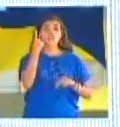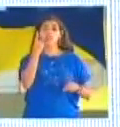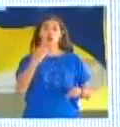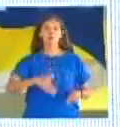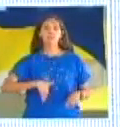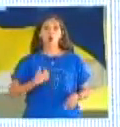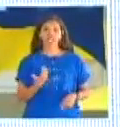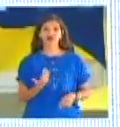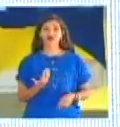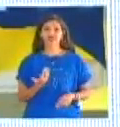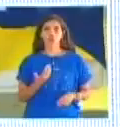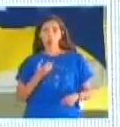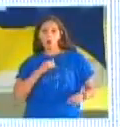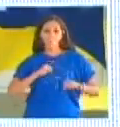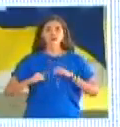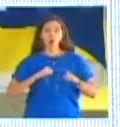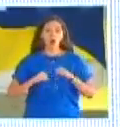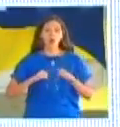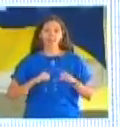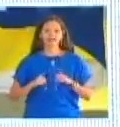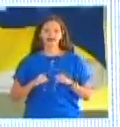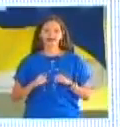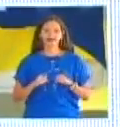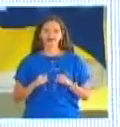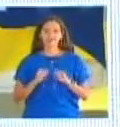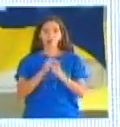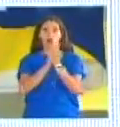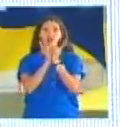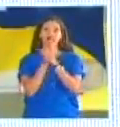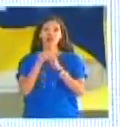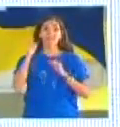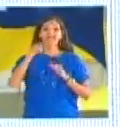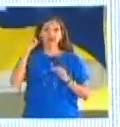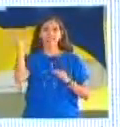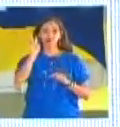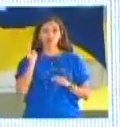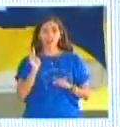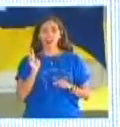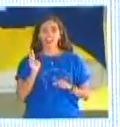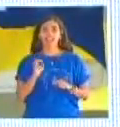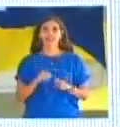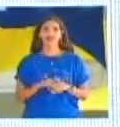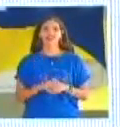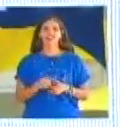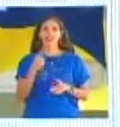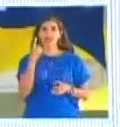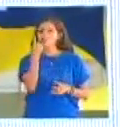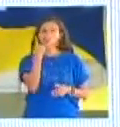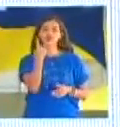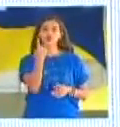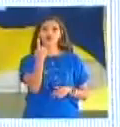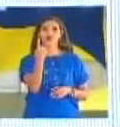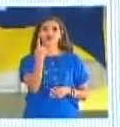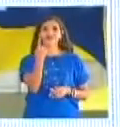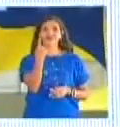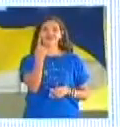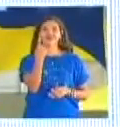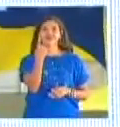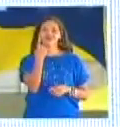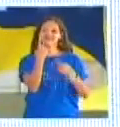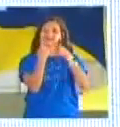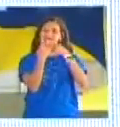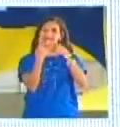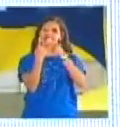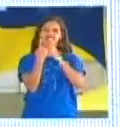puede provocar los cambios que necesita Venezuela, es uno solo, es el